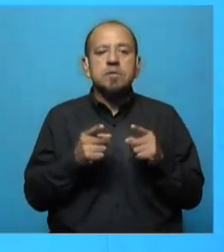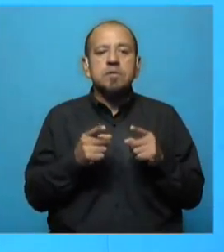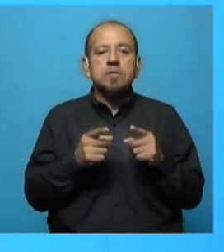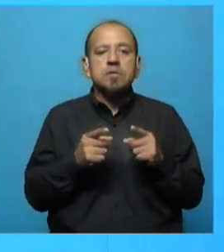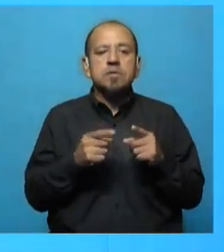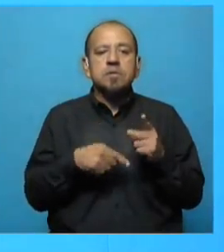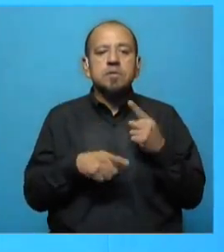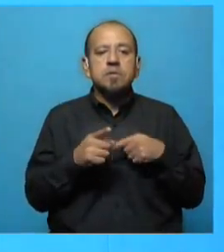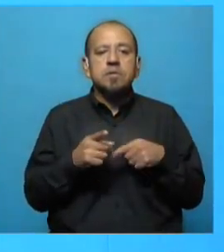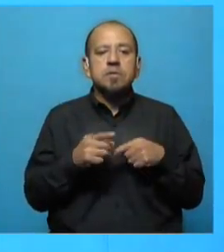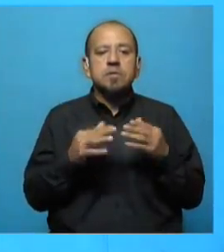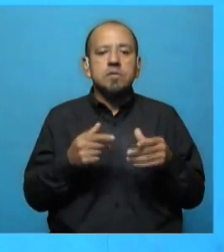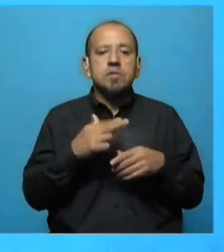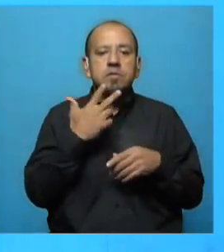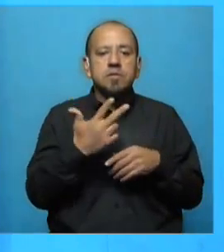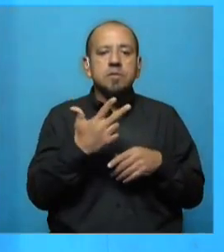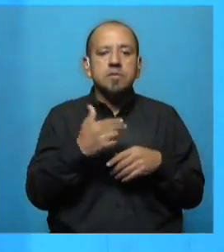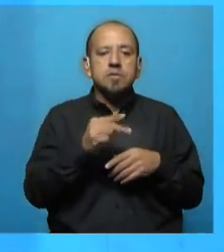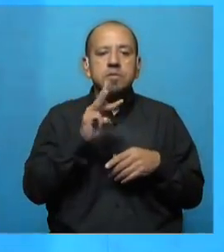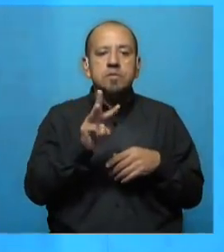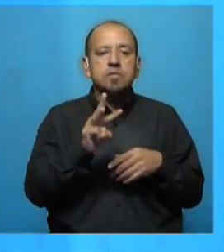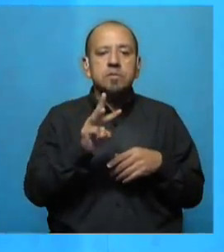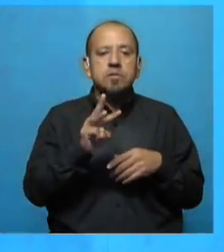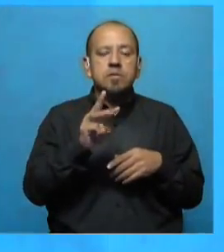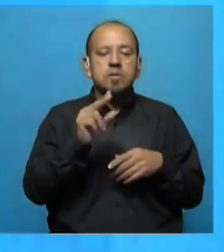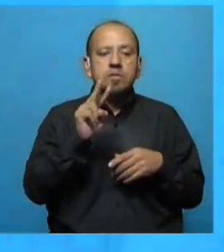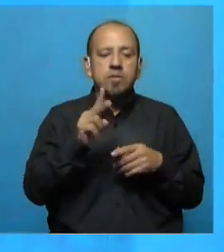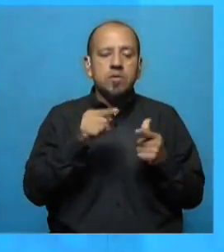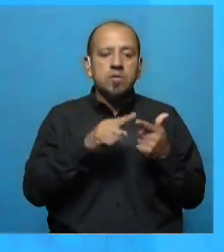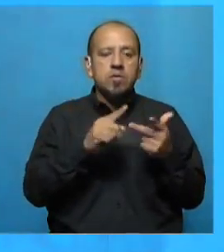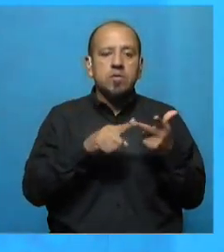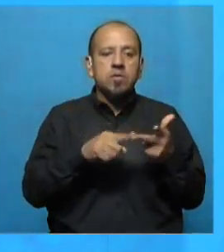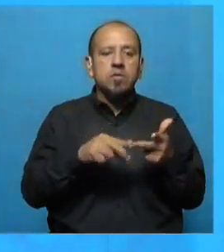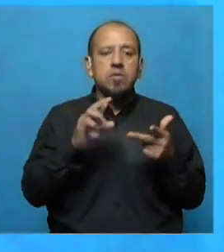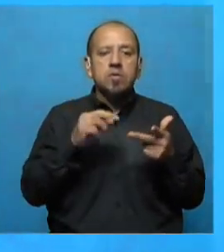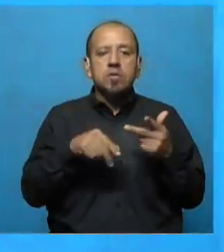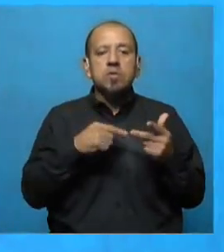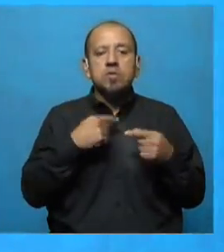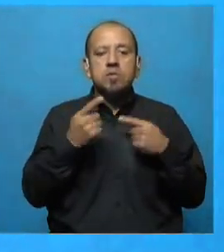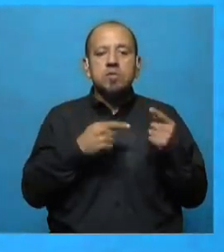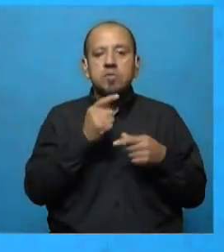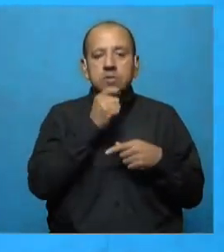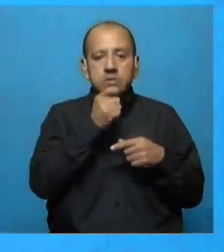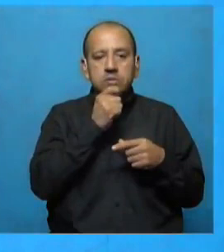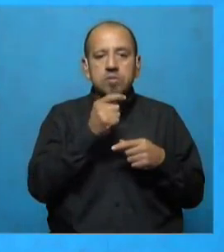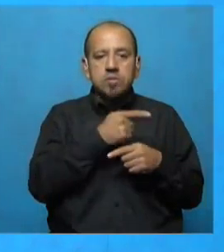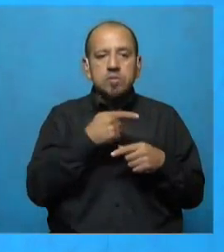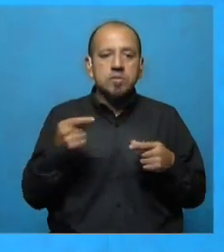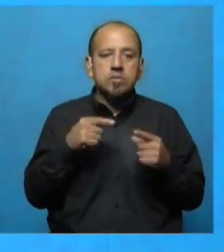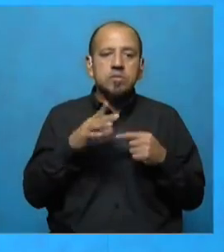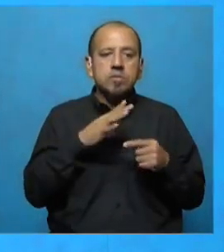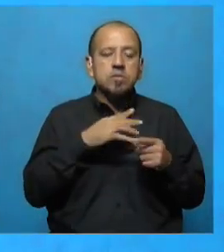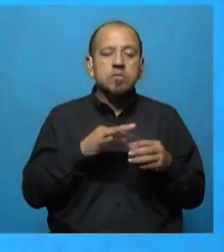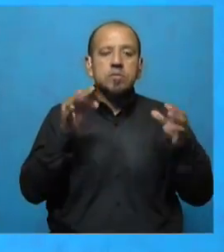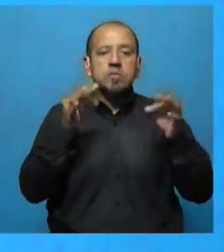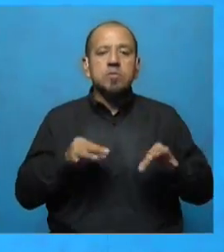y bueno los tres Comediantes de guatemar Diego vignole María Rosa obviamente van a estar con nosotros va a haber un entrevistado semanal queremos que haya